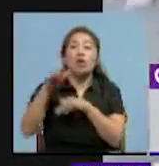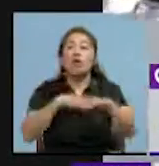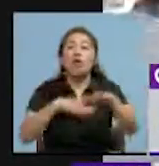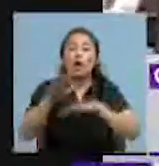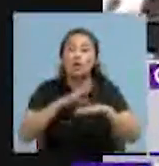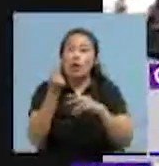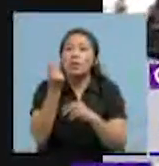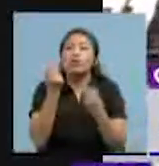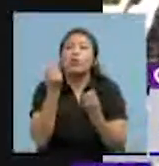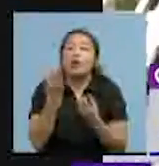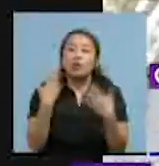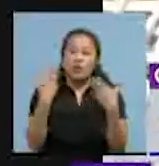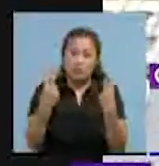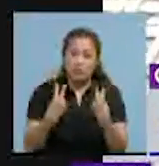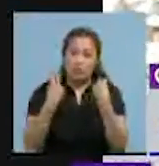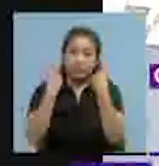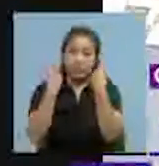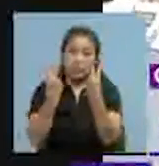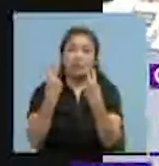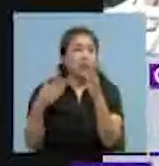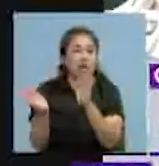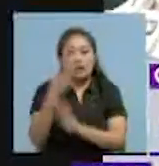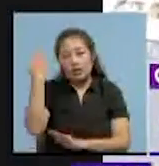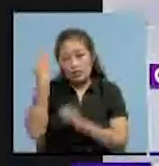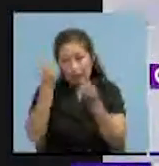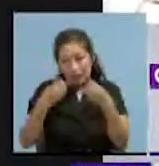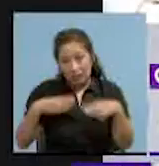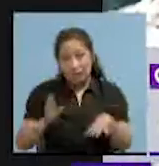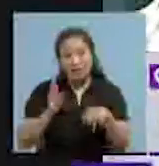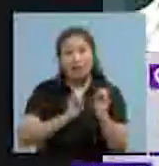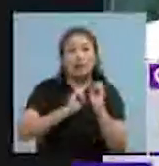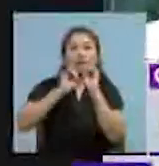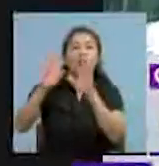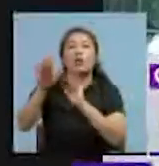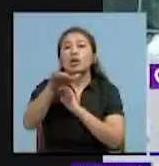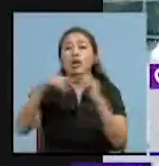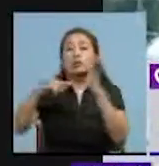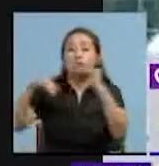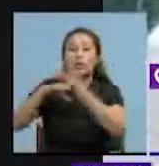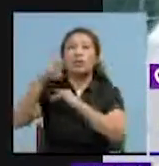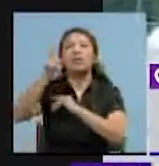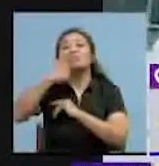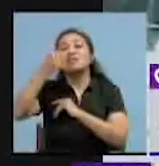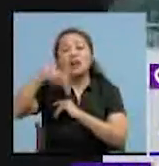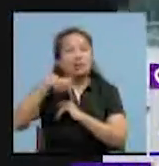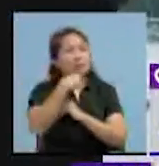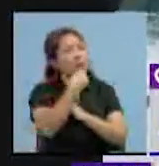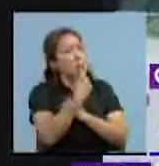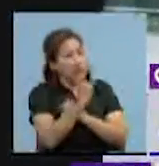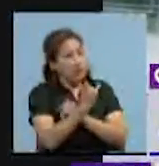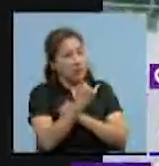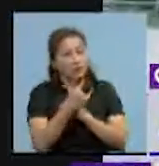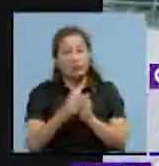tema económico para poder cerrar ya todos los viajes y comenzar el traslado hacia casa. ¿Alguna pregunta por allí?